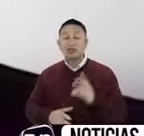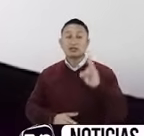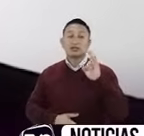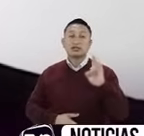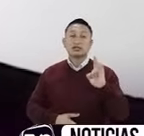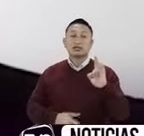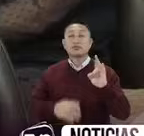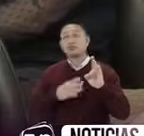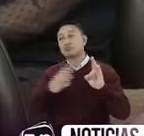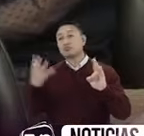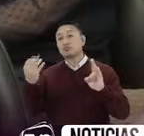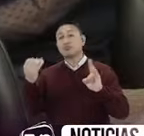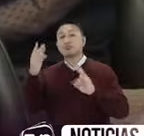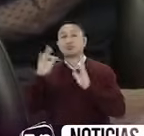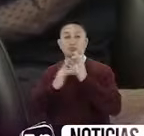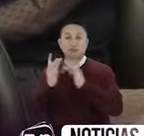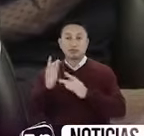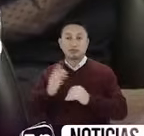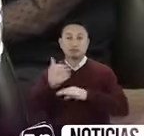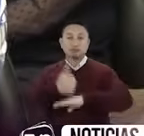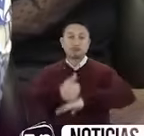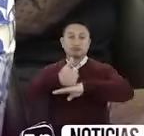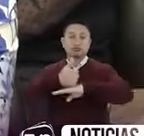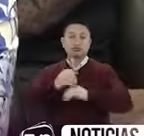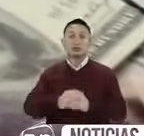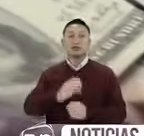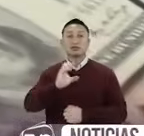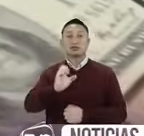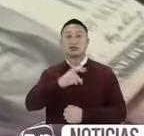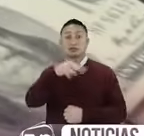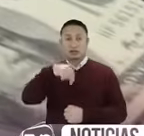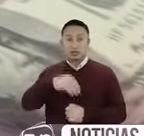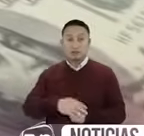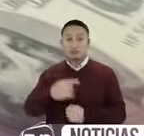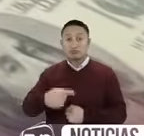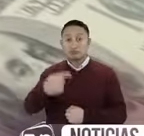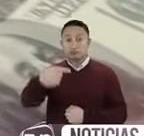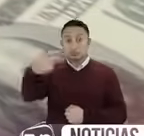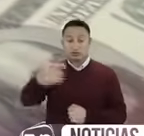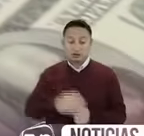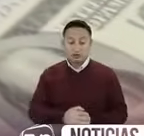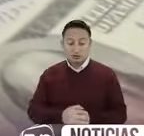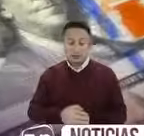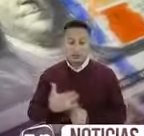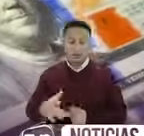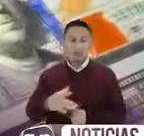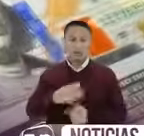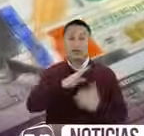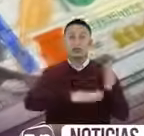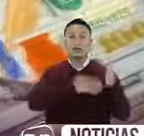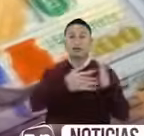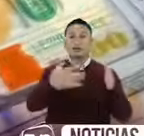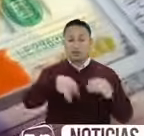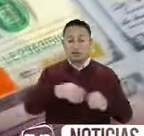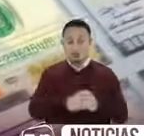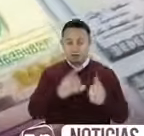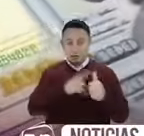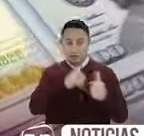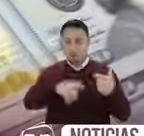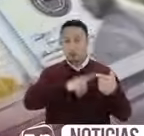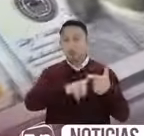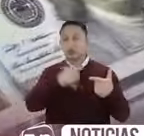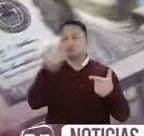abril. Autoridades del CNE indicaron que en los próximos días definirán el presupuesto para la consulta y